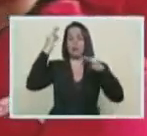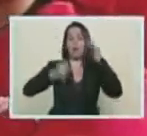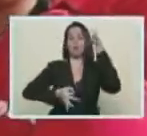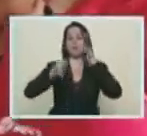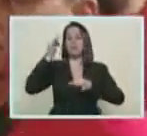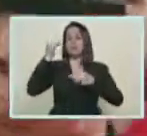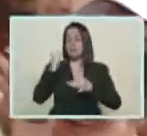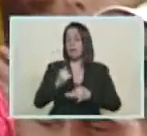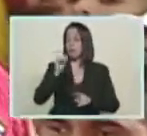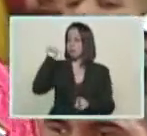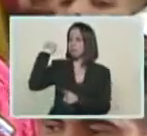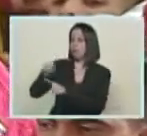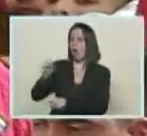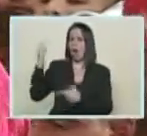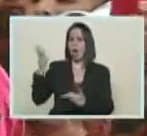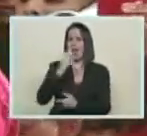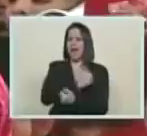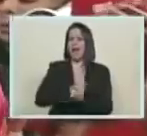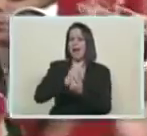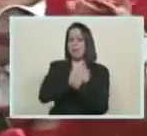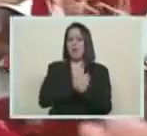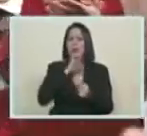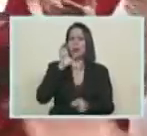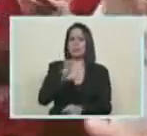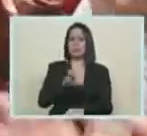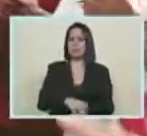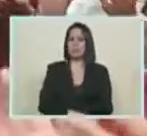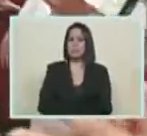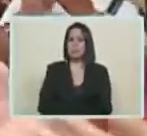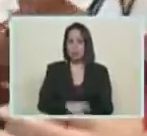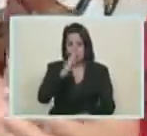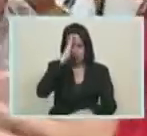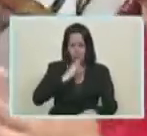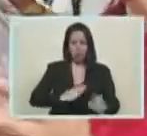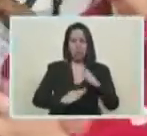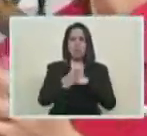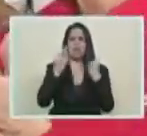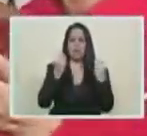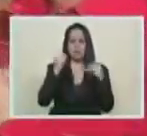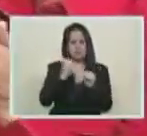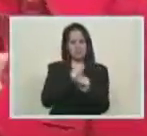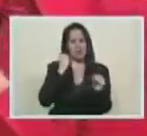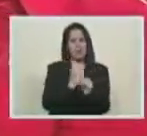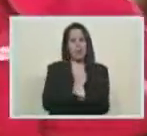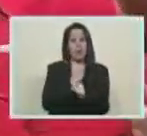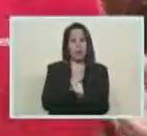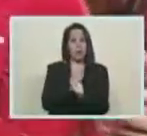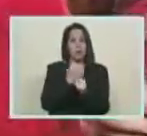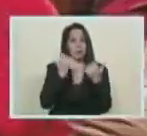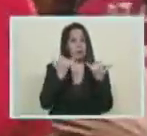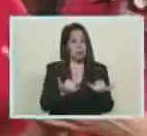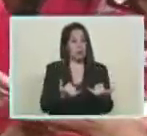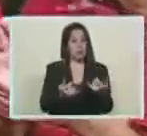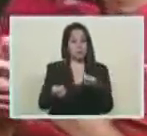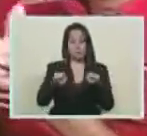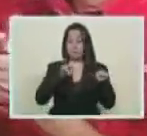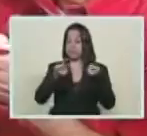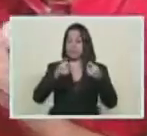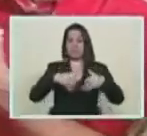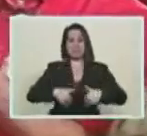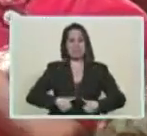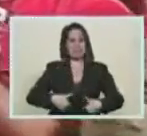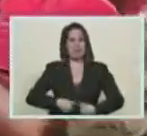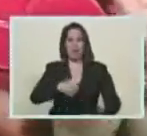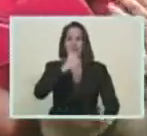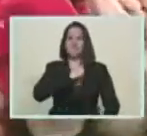justicia y nuestro amor por la honestidad, por el trabajo, nuestra tenacidad, nuestra